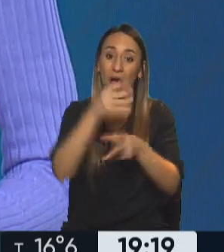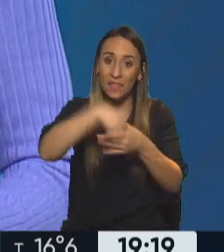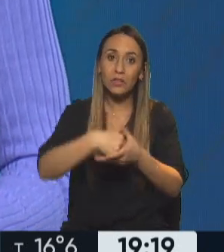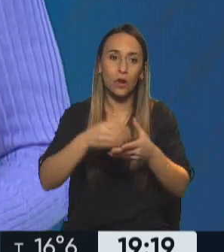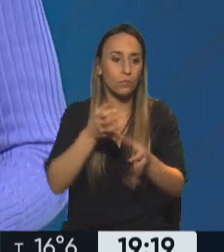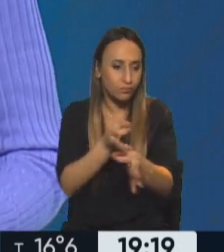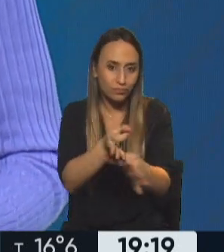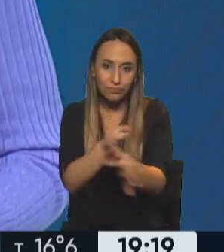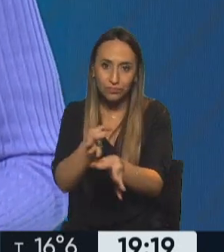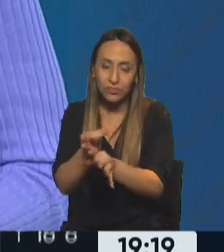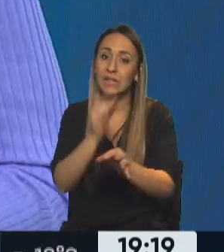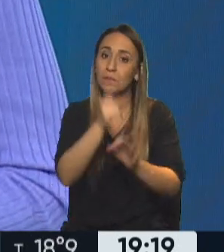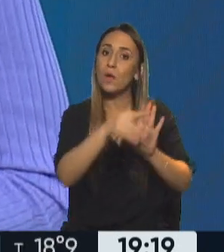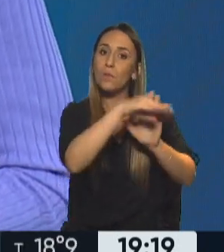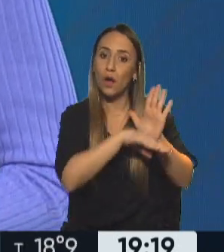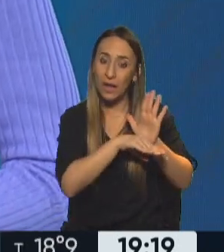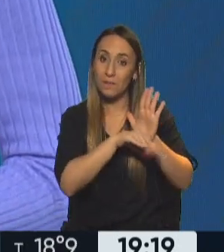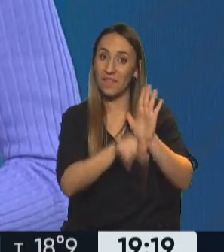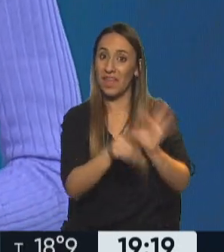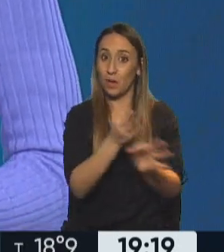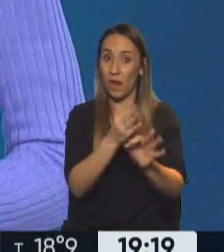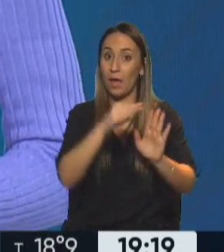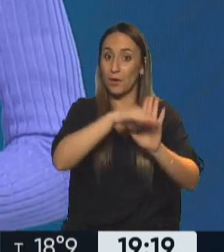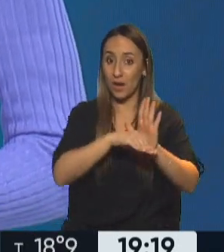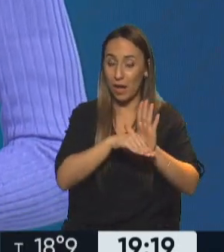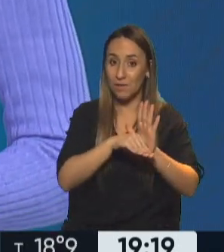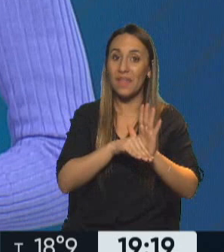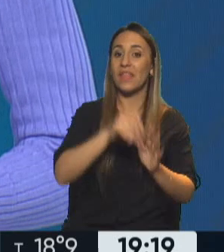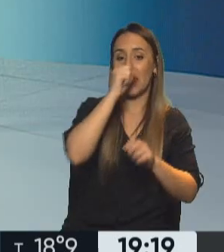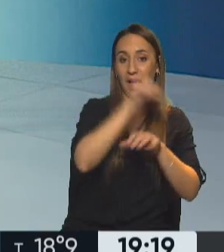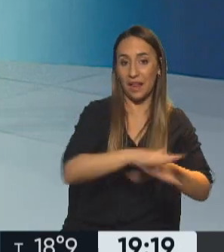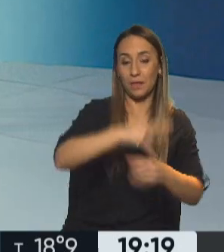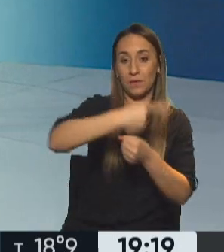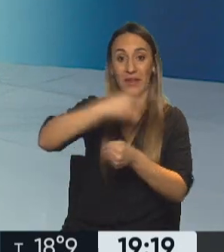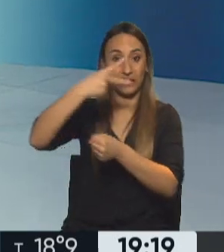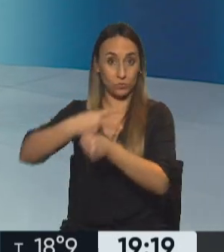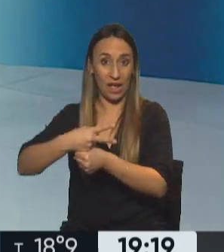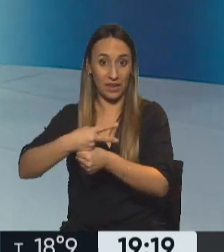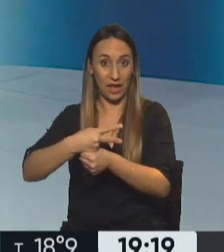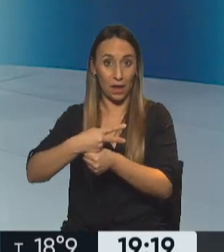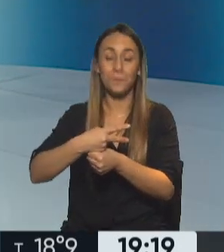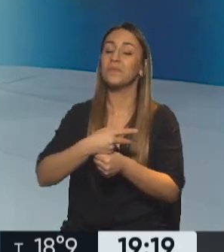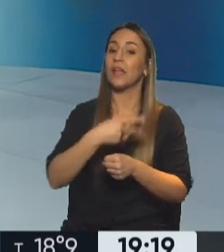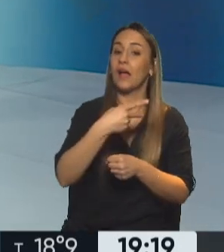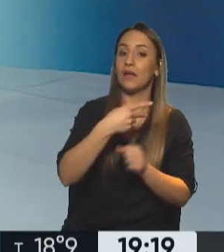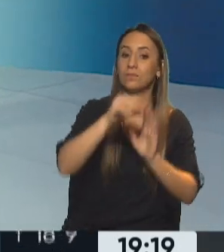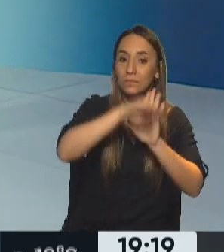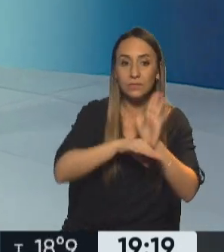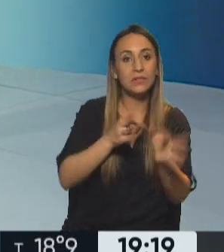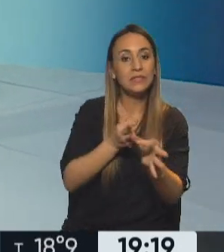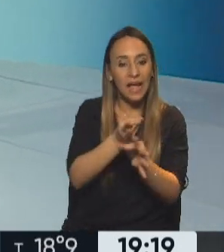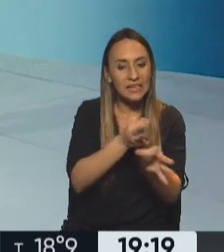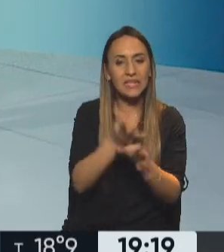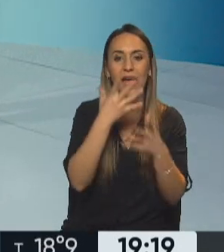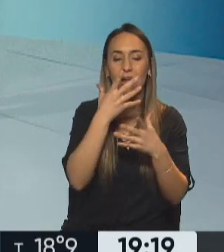sea, los programas de las escuelas de los 3 niveles educativos. Y también, como decíamos, va a